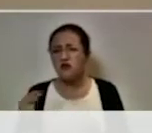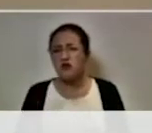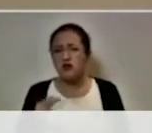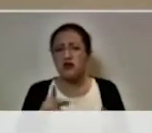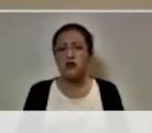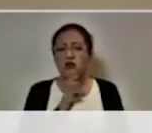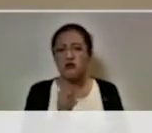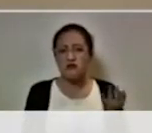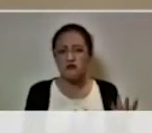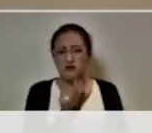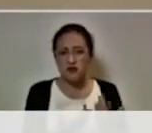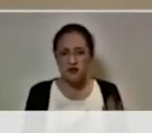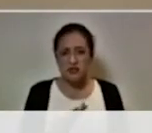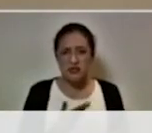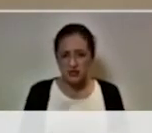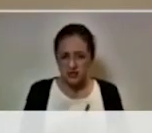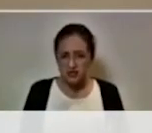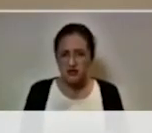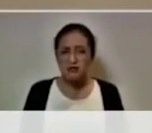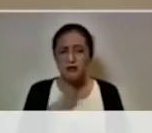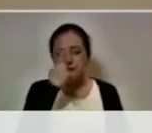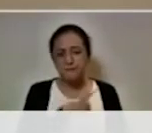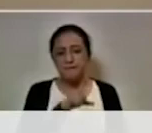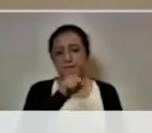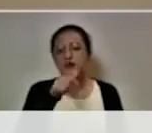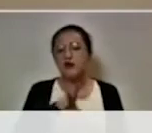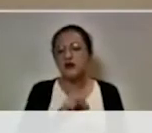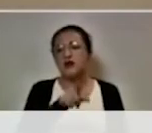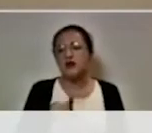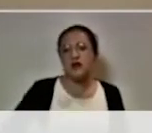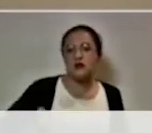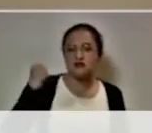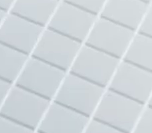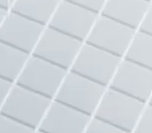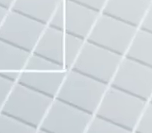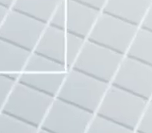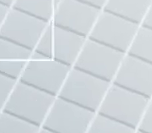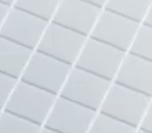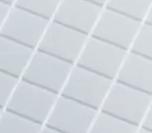hornos crematorios para que no hubiera abusos en los costos.